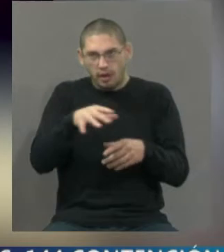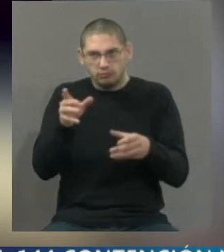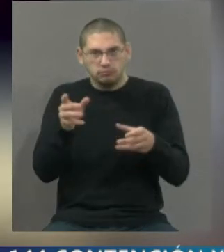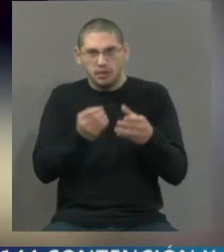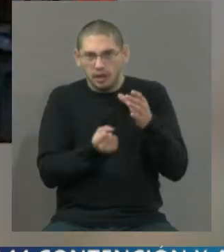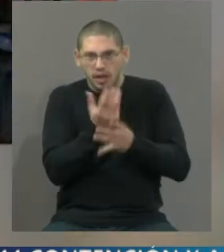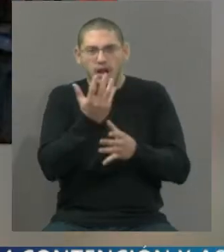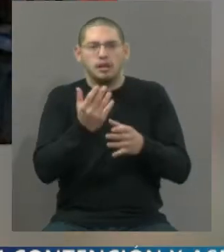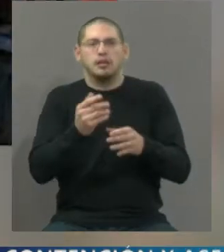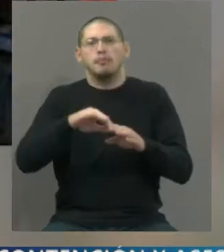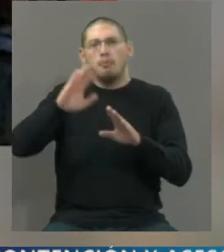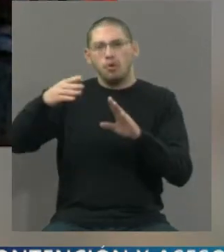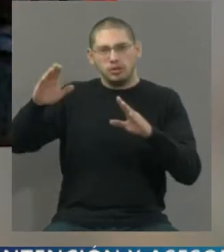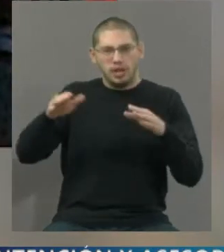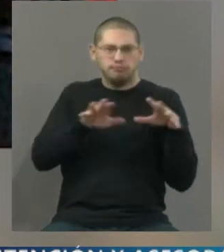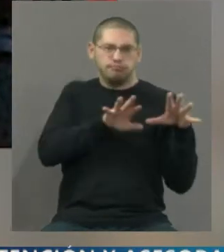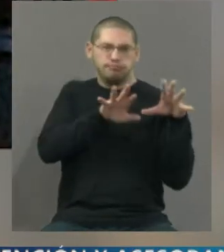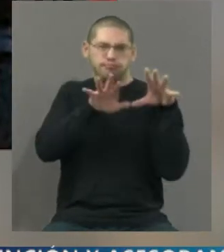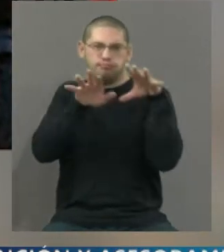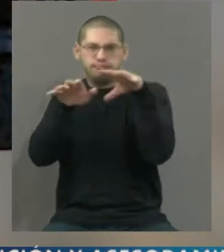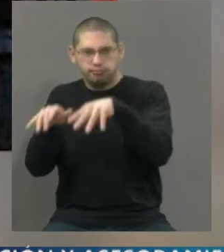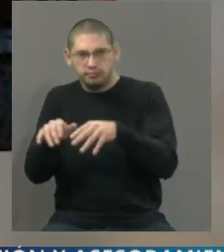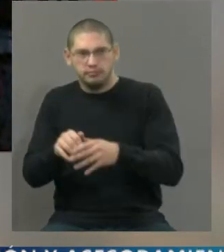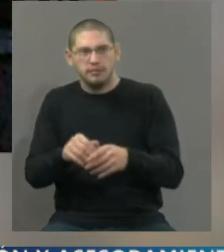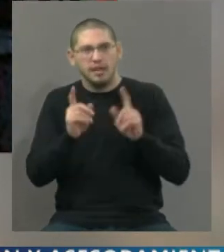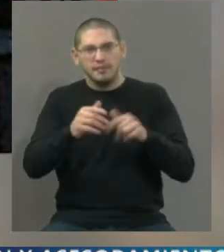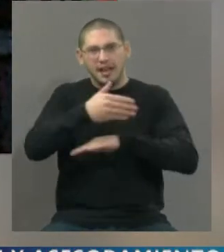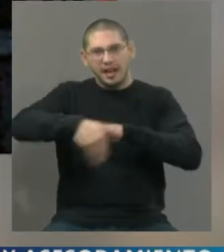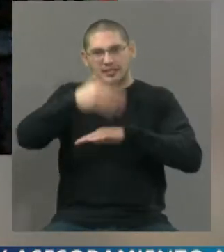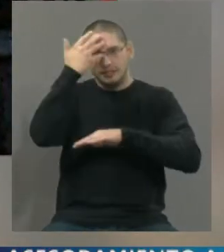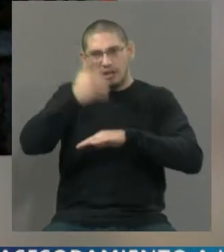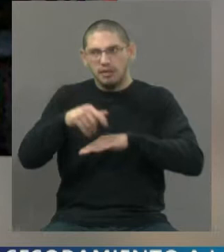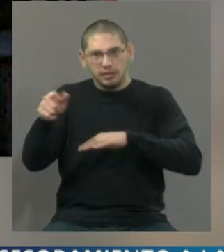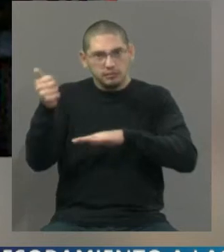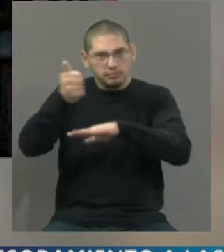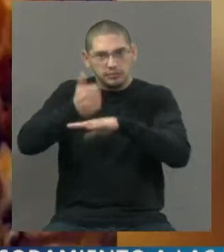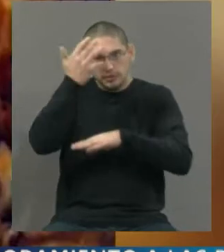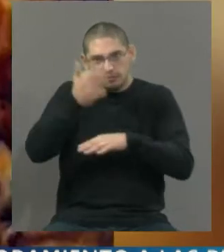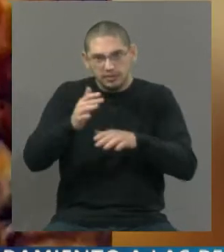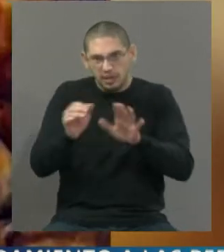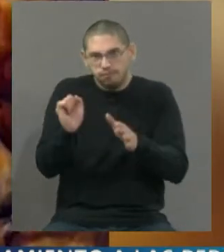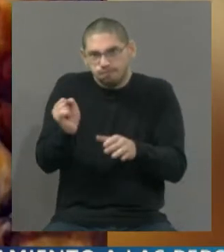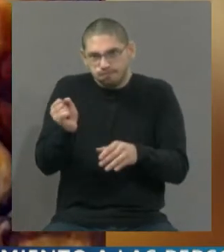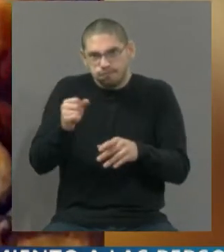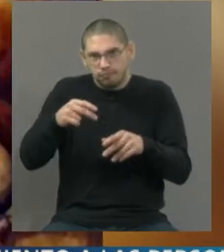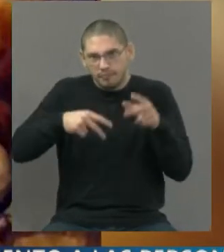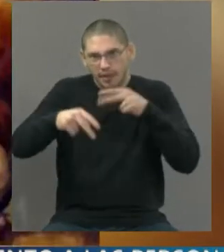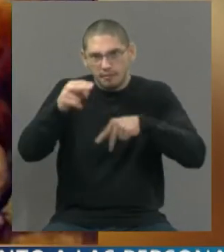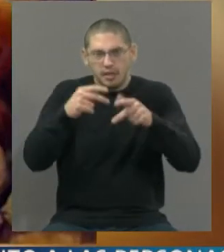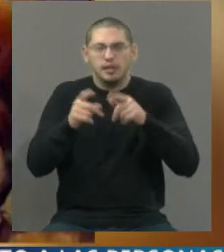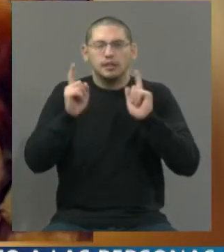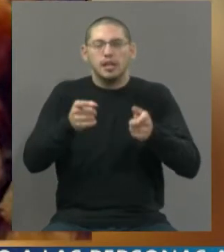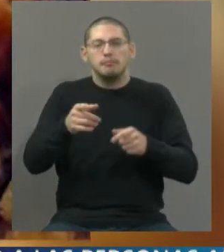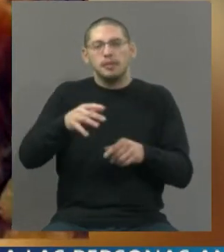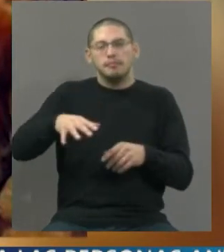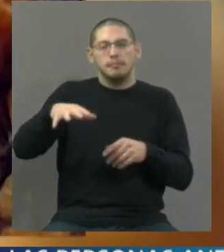la cordillera, de haber paseado por esa alameda, de haber estado en esa plaza mayor, que es actualmente la Plaza Pedro del